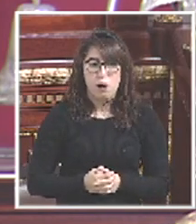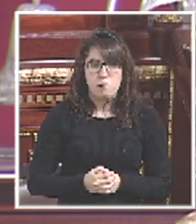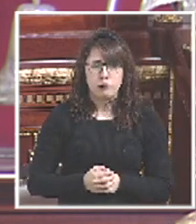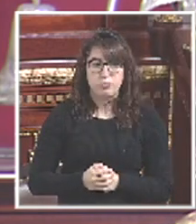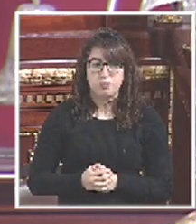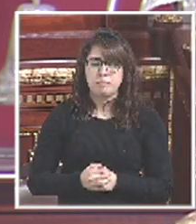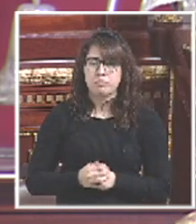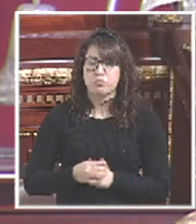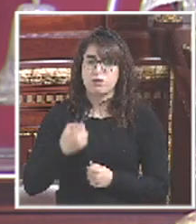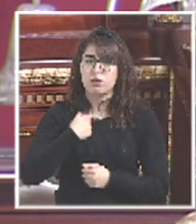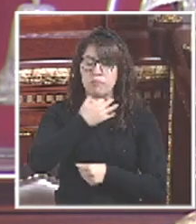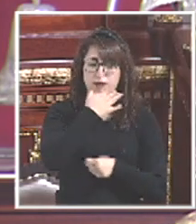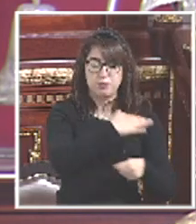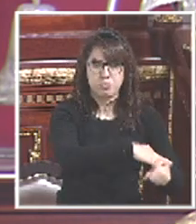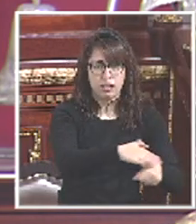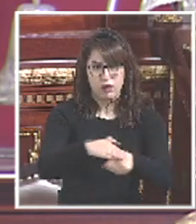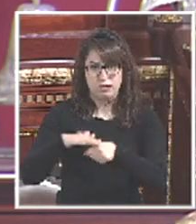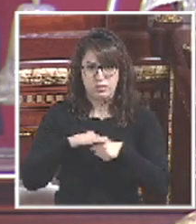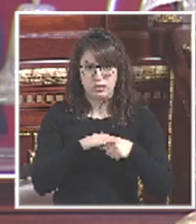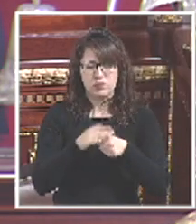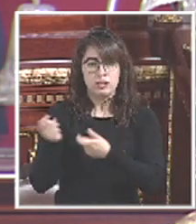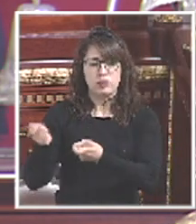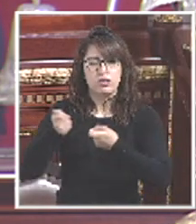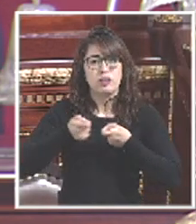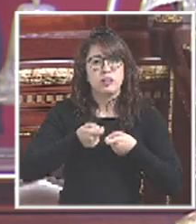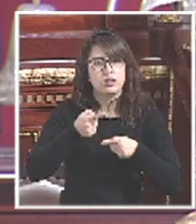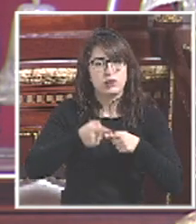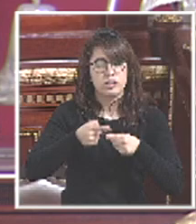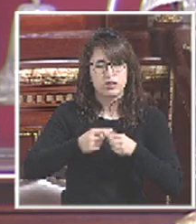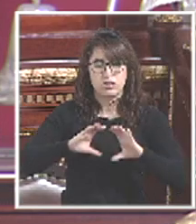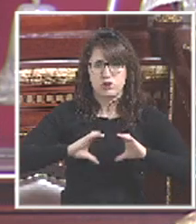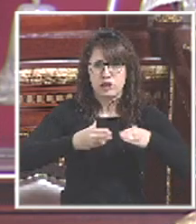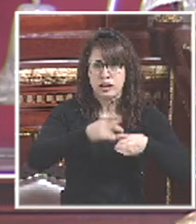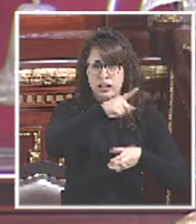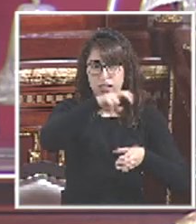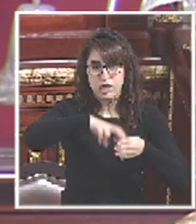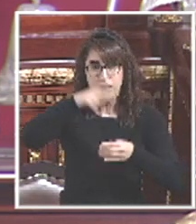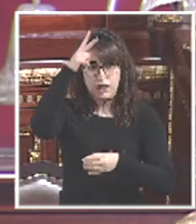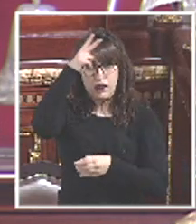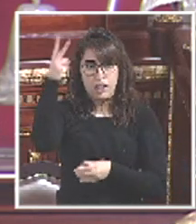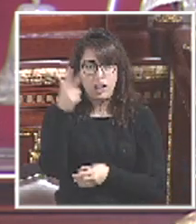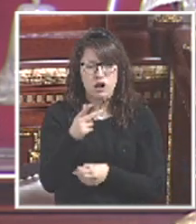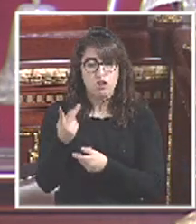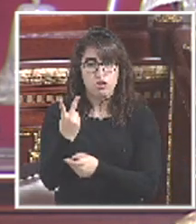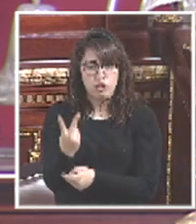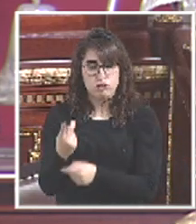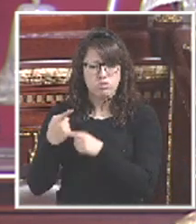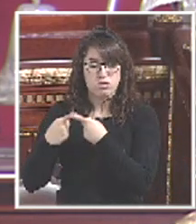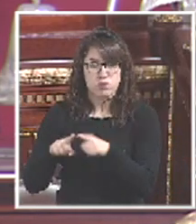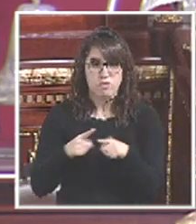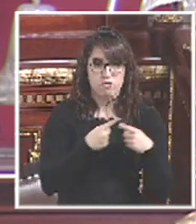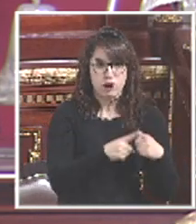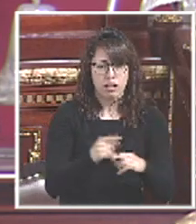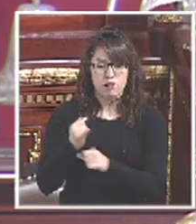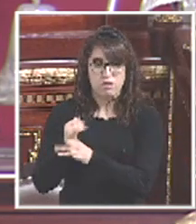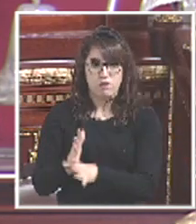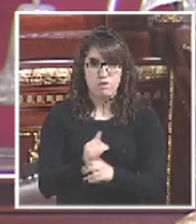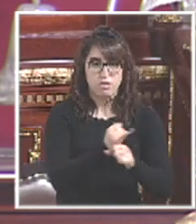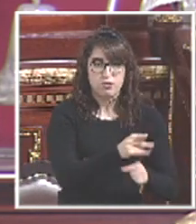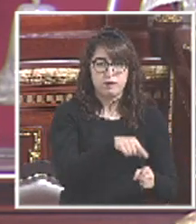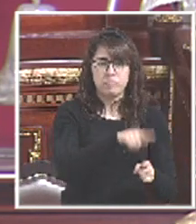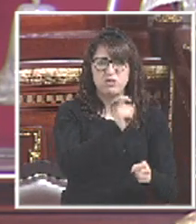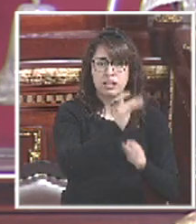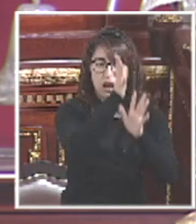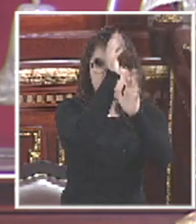Se informa a la Comisión Permanente que se recibió por parte del Congreso del Estado de Hidalgo dos comunicados mediante los cuales uno remite un